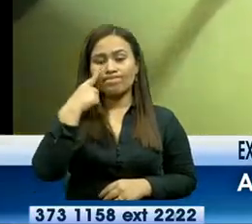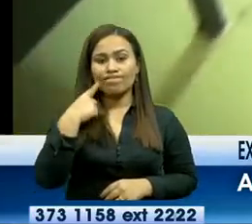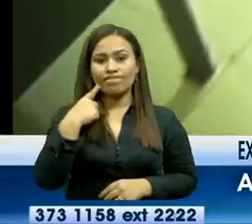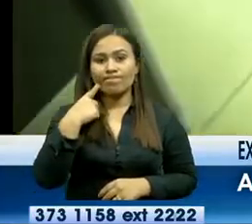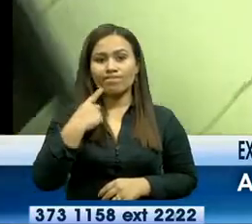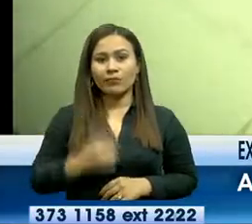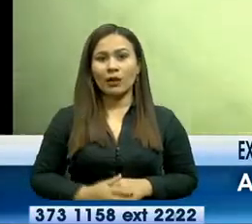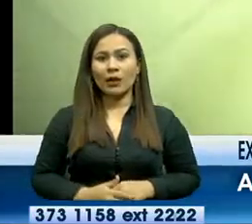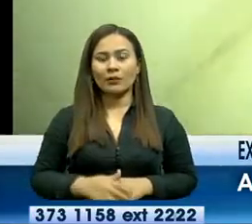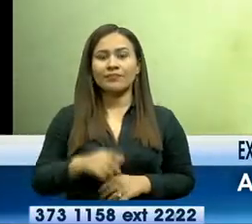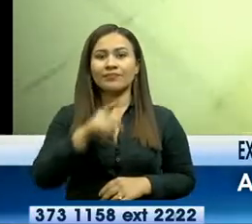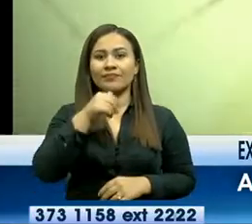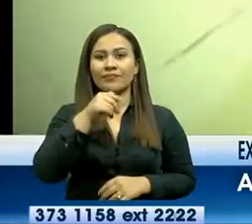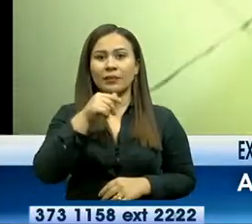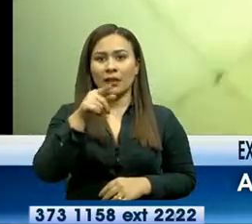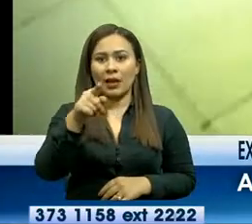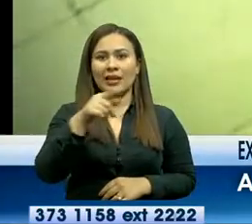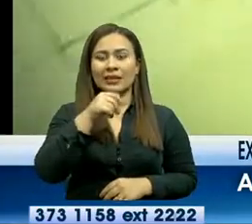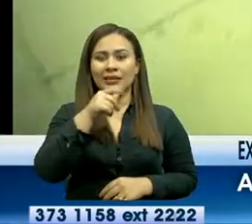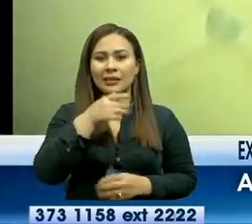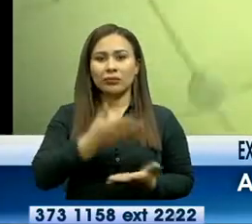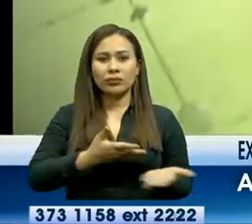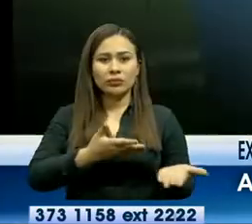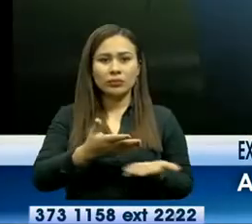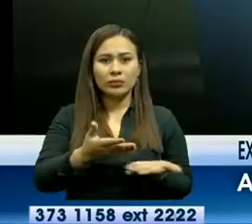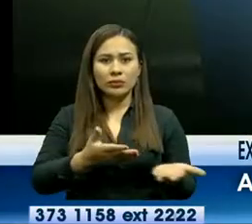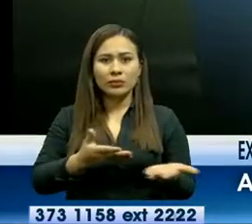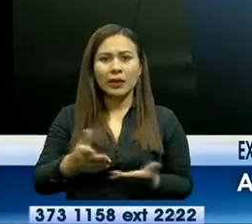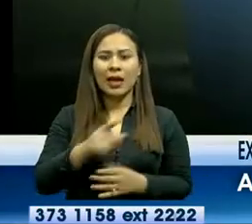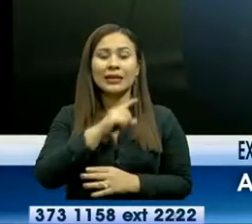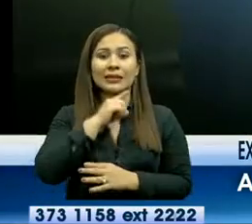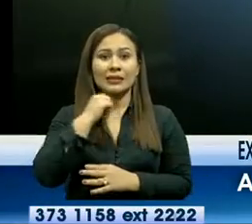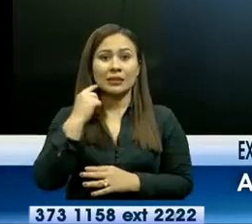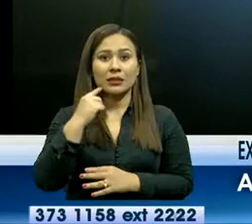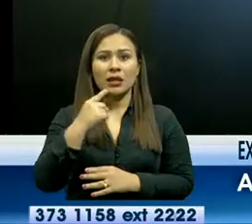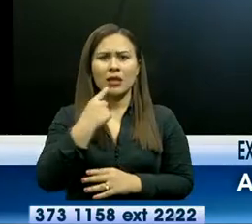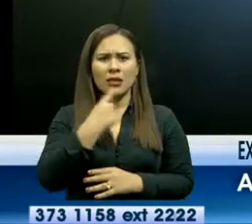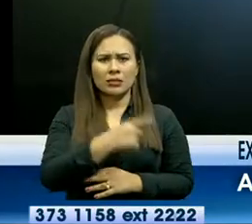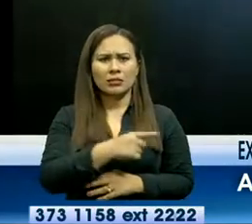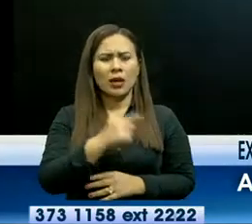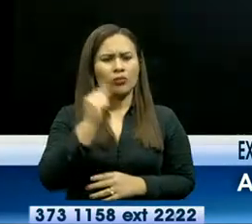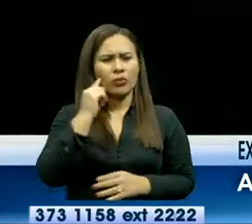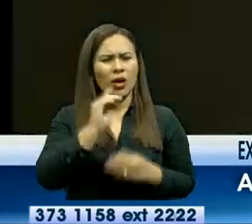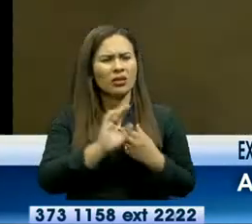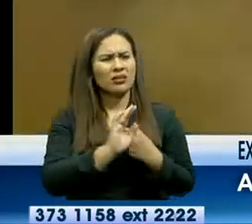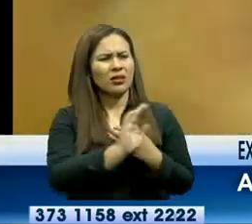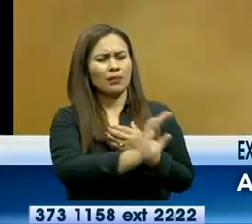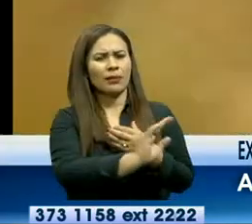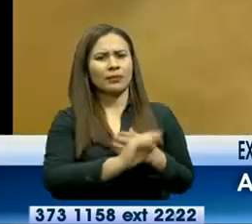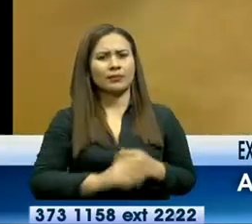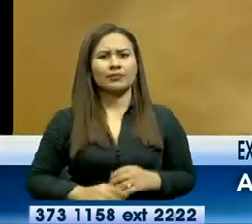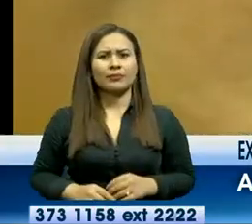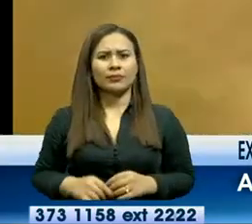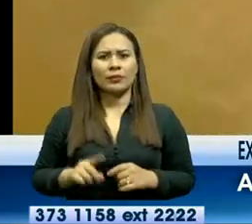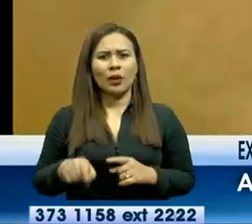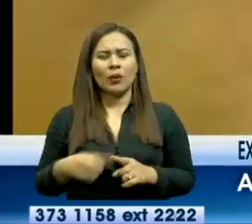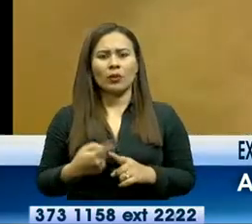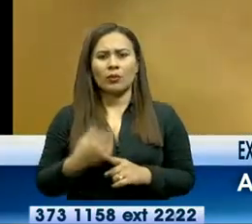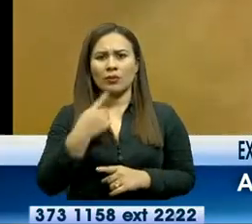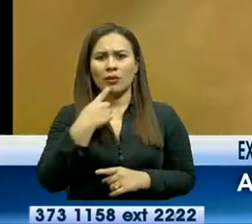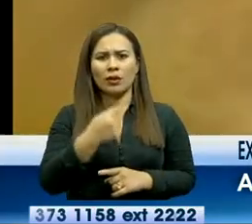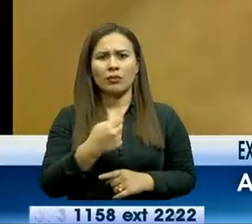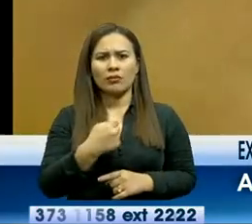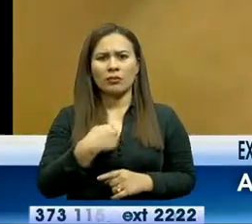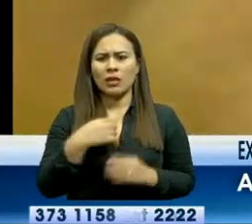Pamela era la encargada de los monaguillos y cuenta que un día vio a Mayra muy hermética y distante. Cuando ella me dijo que en la casa de ella no le